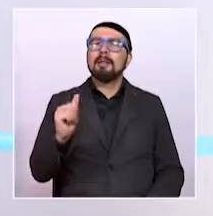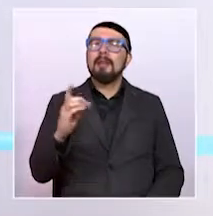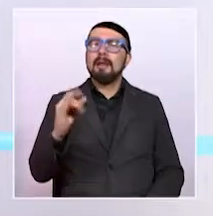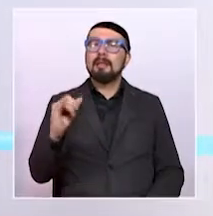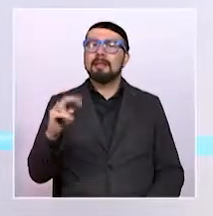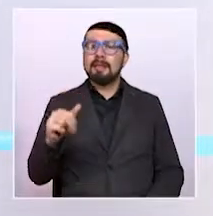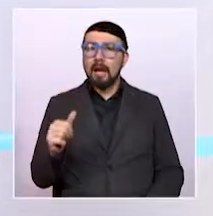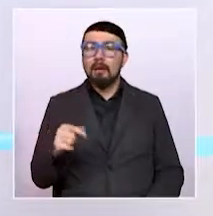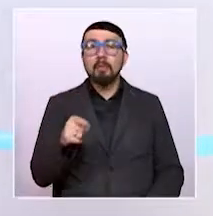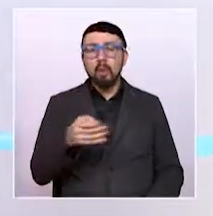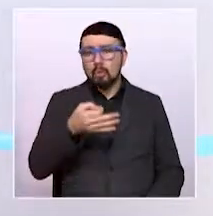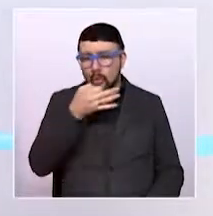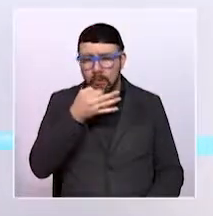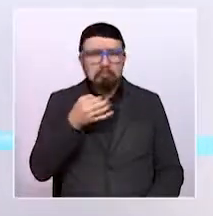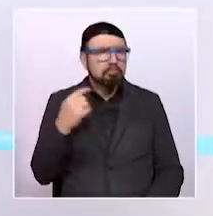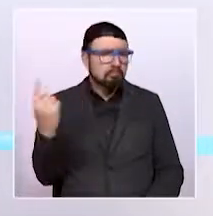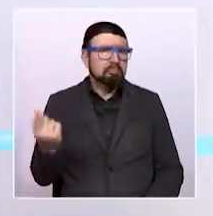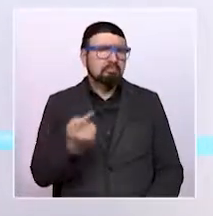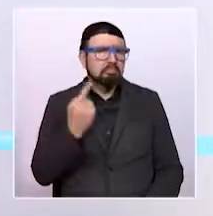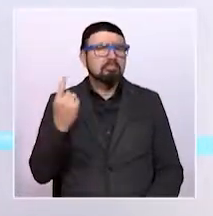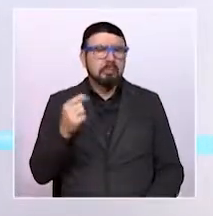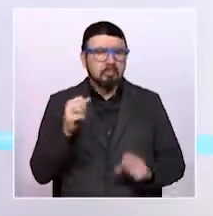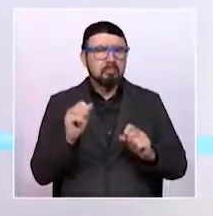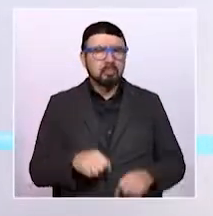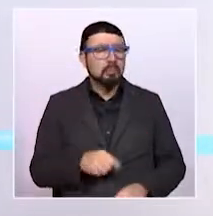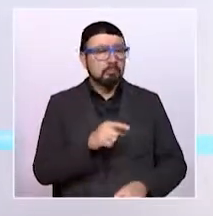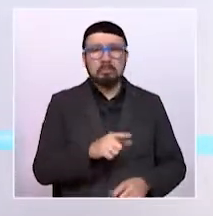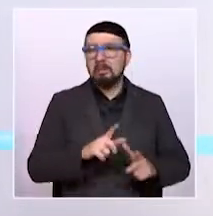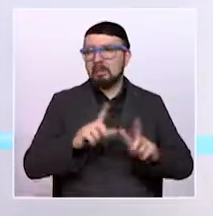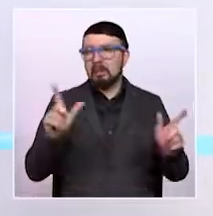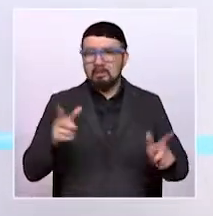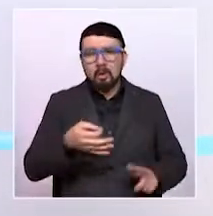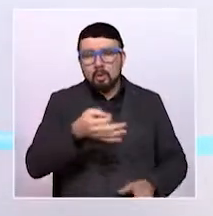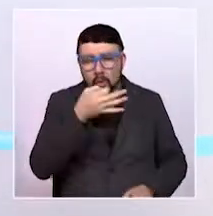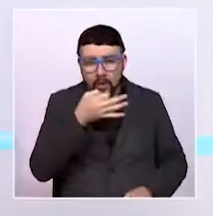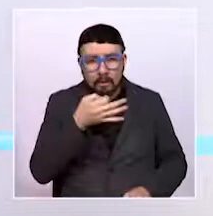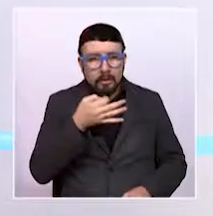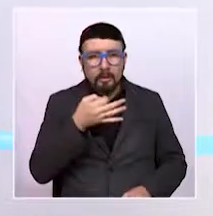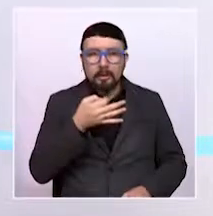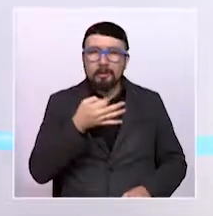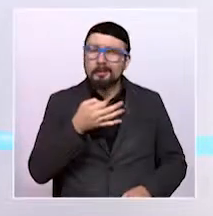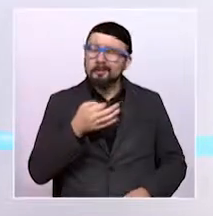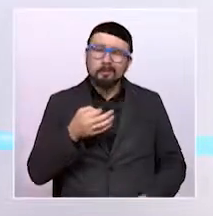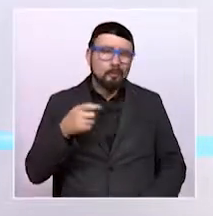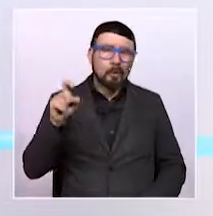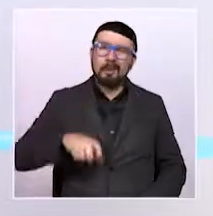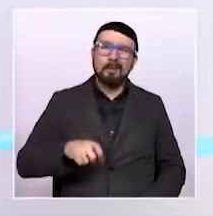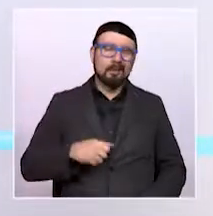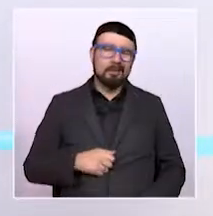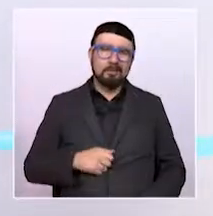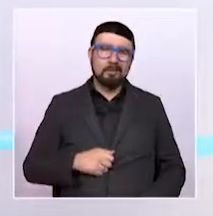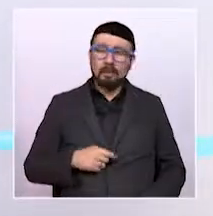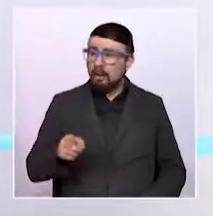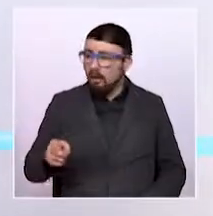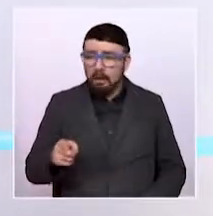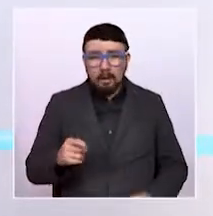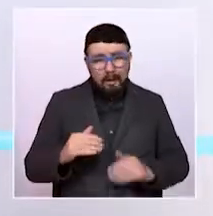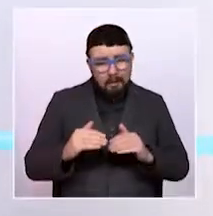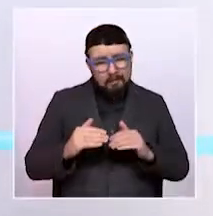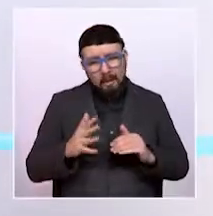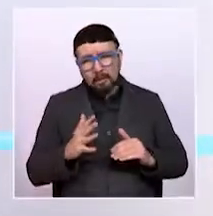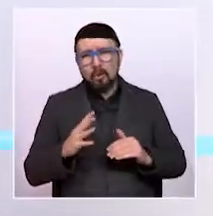utilizar muy comúnmente y 10 de fórmula libre no debería utilizarse si la paciente no tiene más de unos